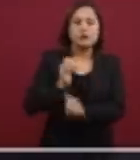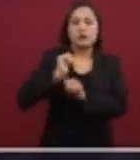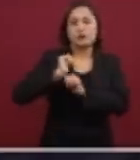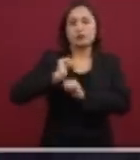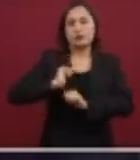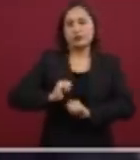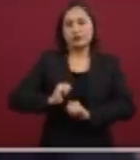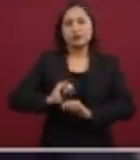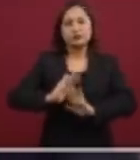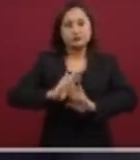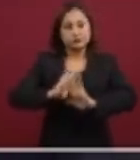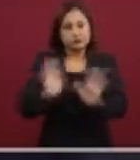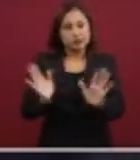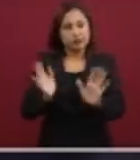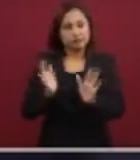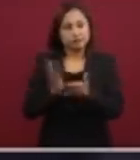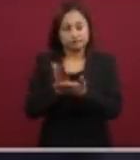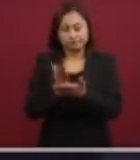separando